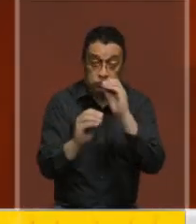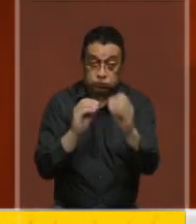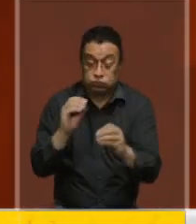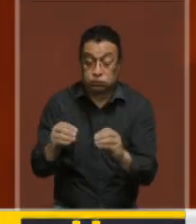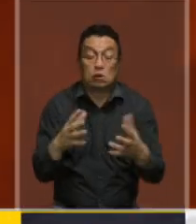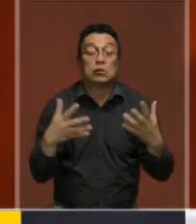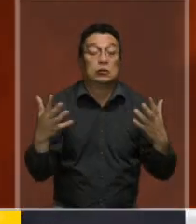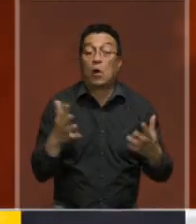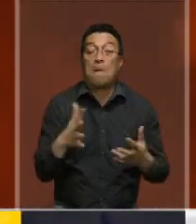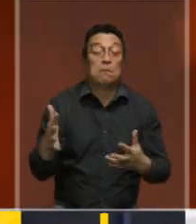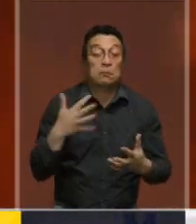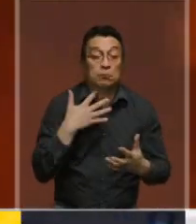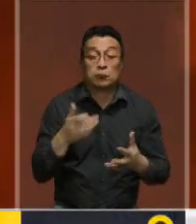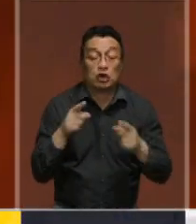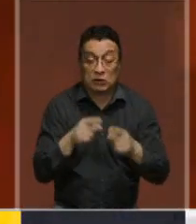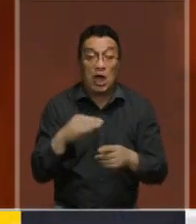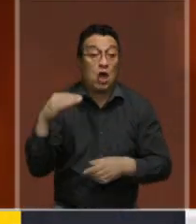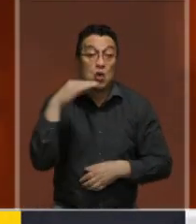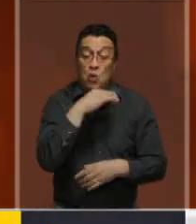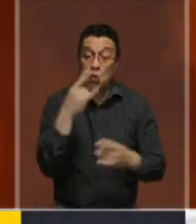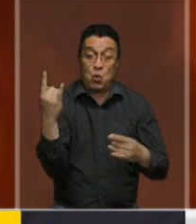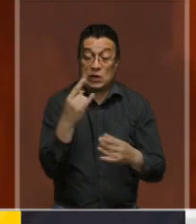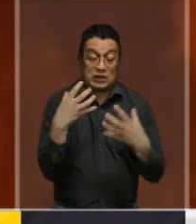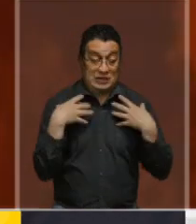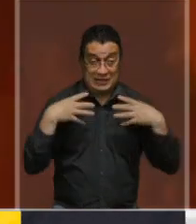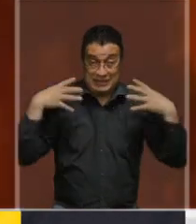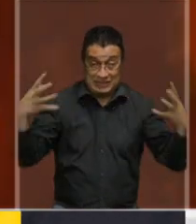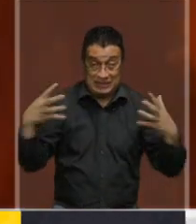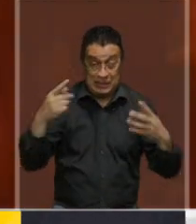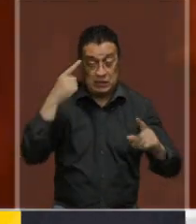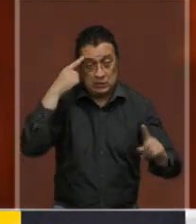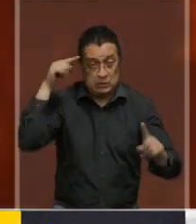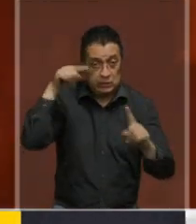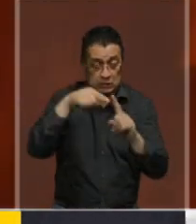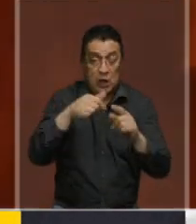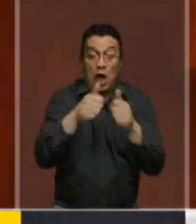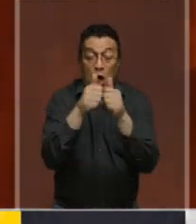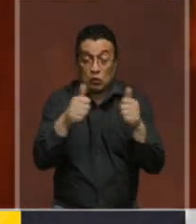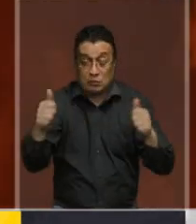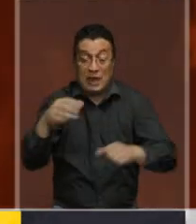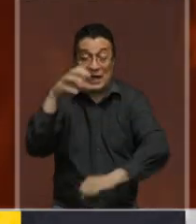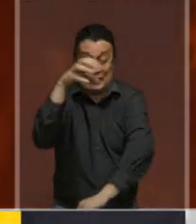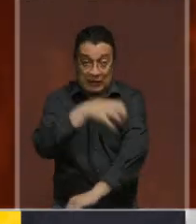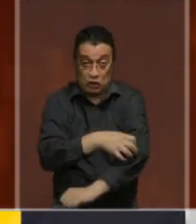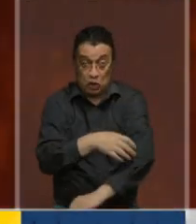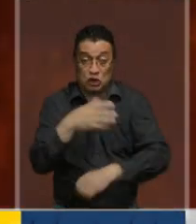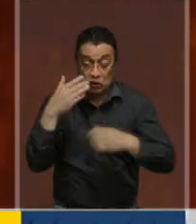la emergencia, se han destinado junto con las autoridades de la región